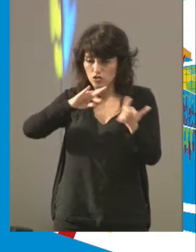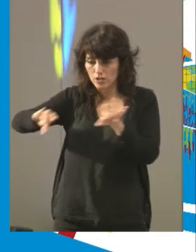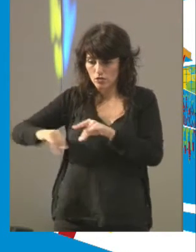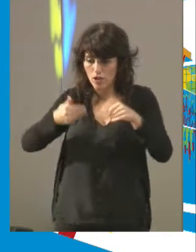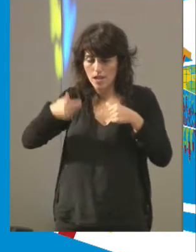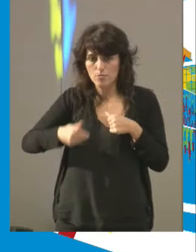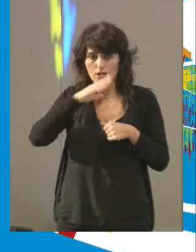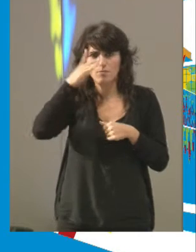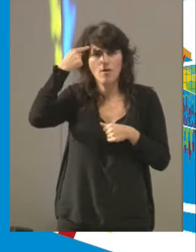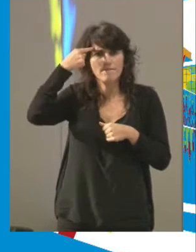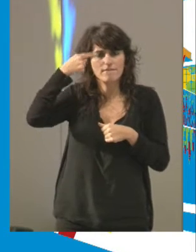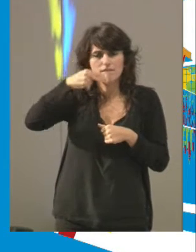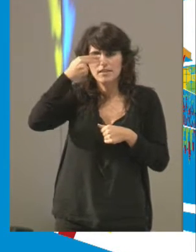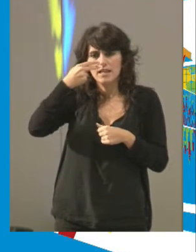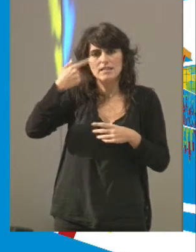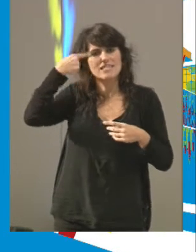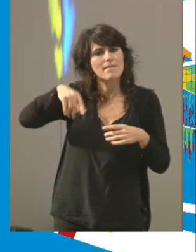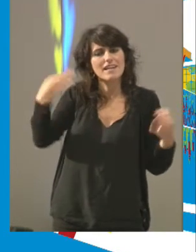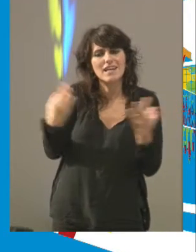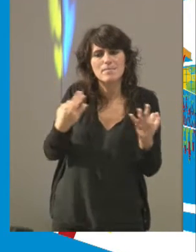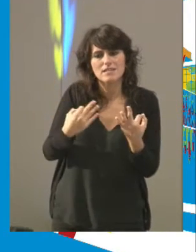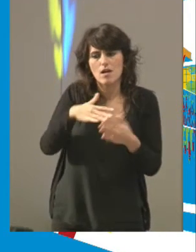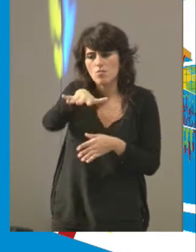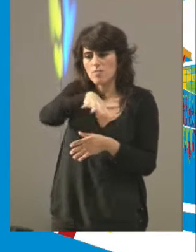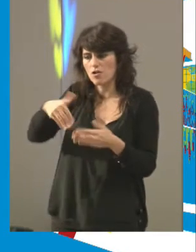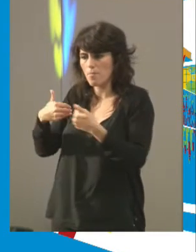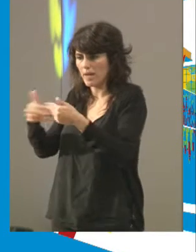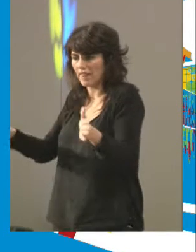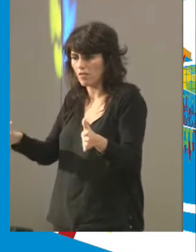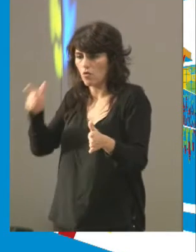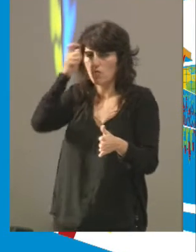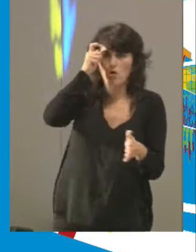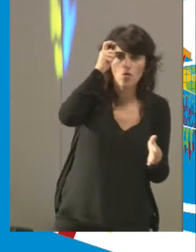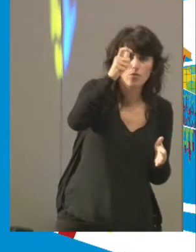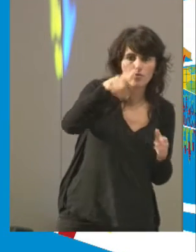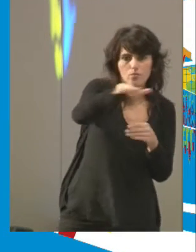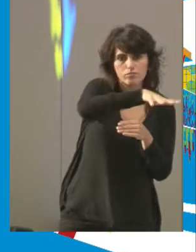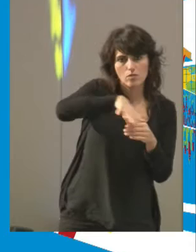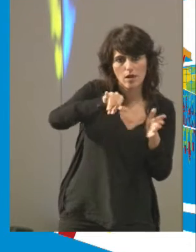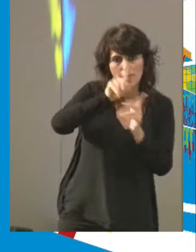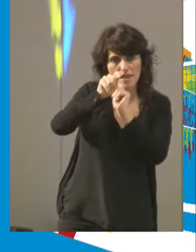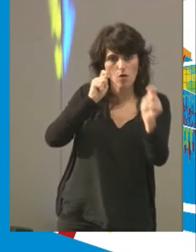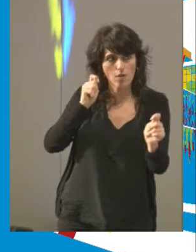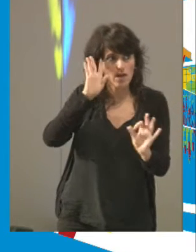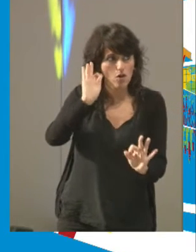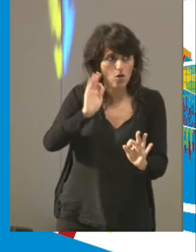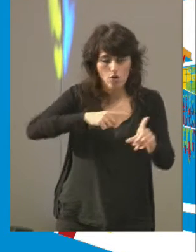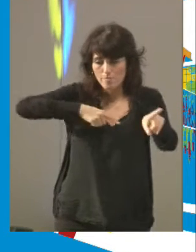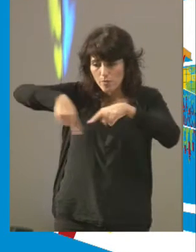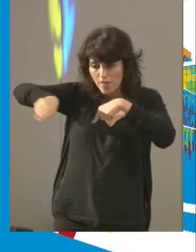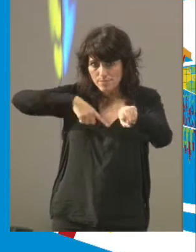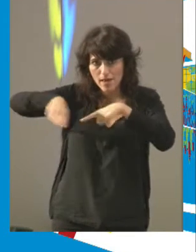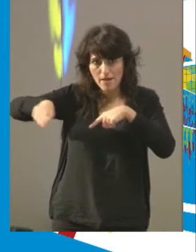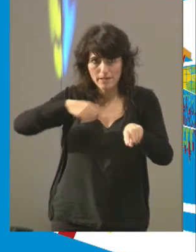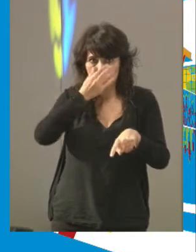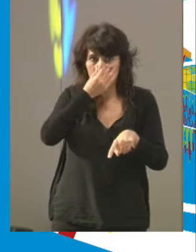porque queremos saber qué ocurre entre un barrio perdido del área de Zaragoza con una zona rural del entorno de Zaragoza, pues evidentemente puede ocurrir que esos desplazamientos no